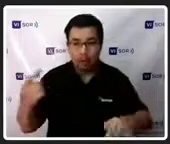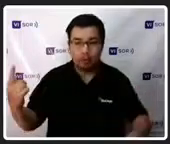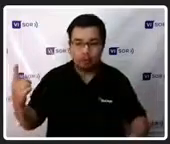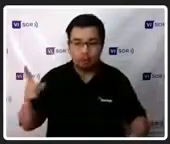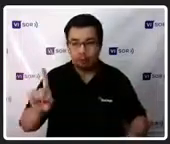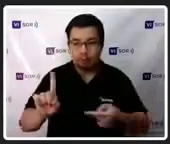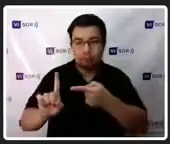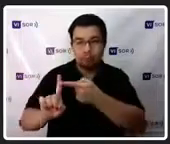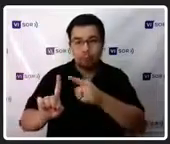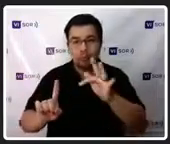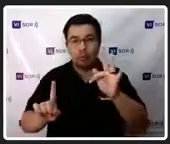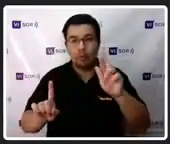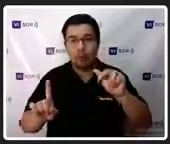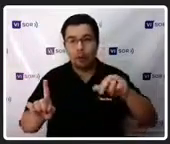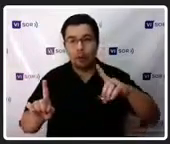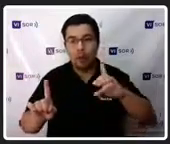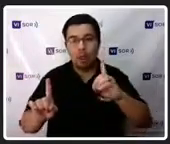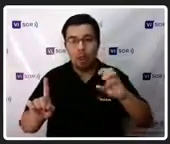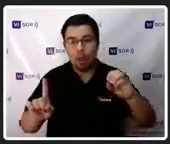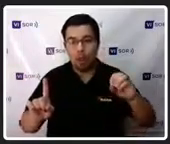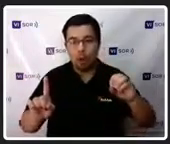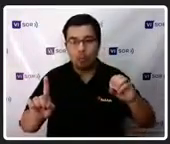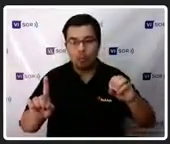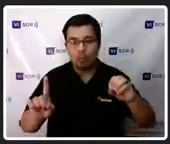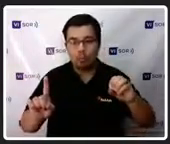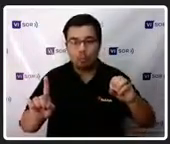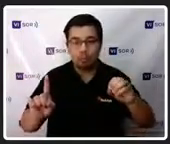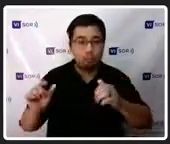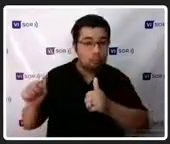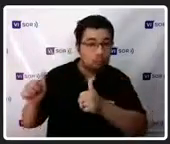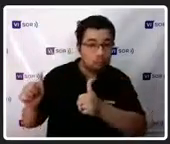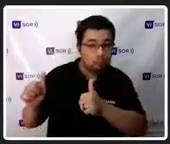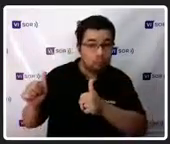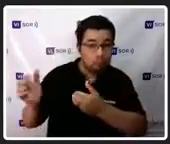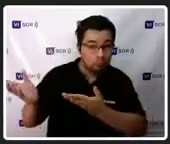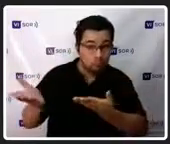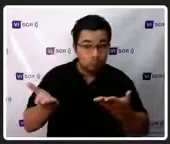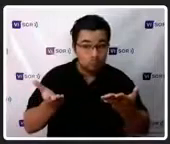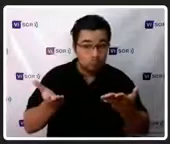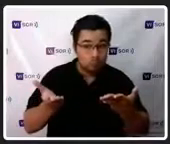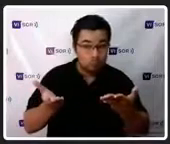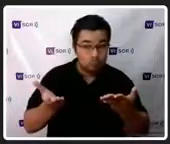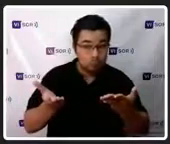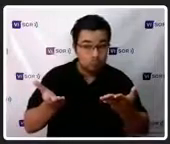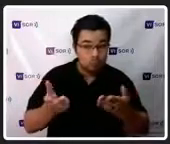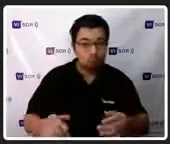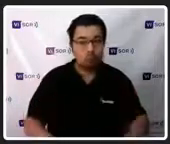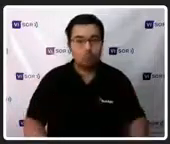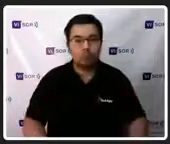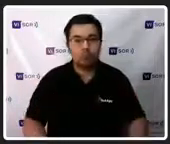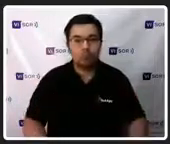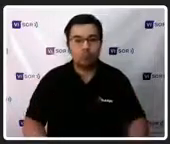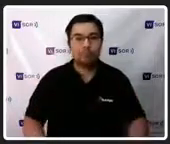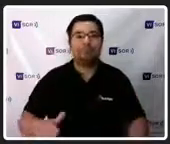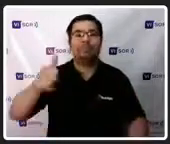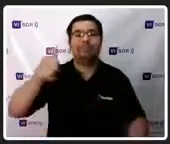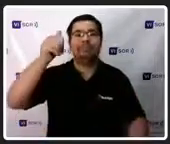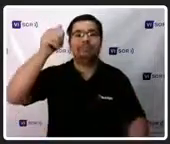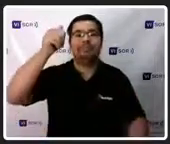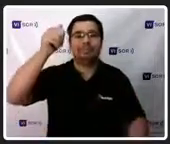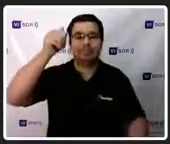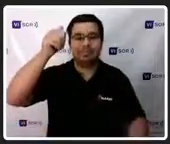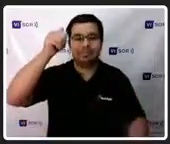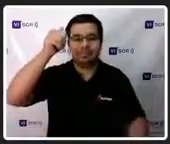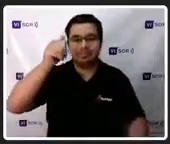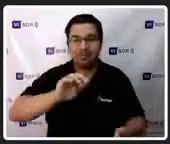Fernando, ¿ya? Fernando, ¿estás por ahí? Ahí sí. ¿Cómo estás, Juan? Bien,